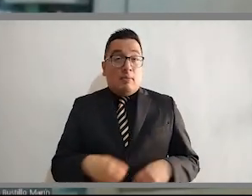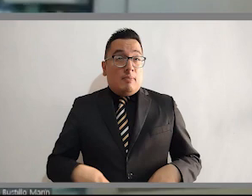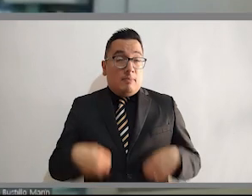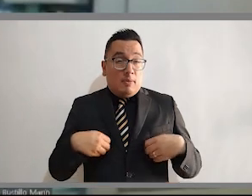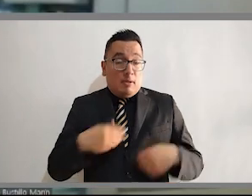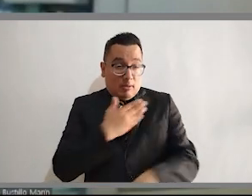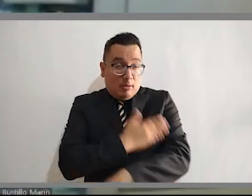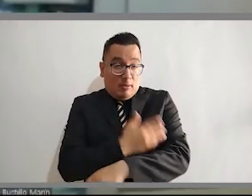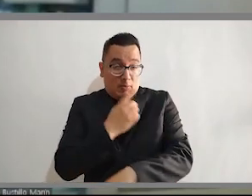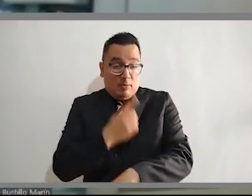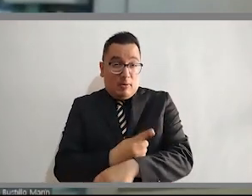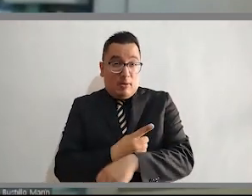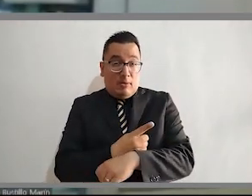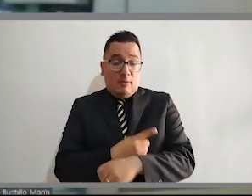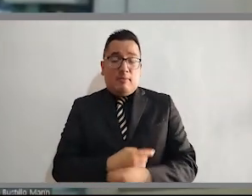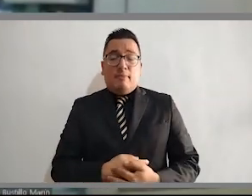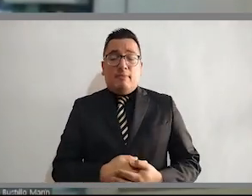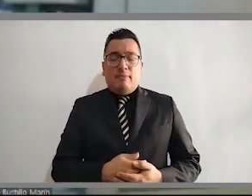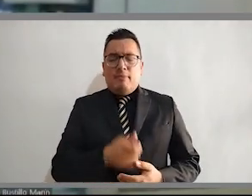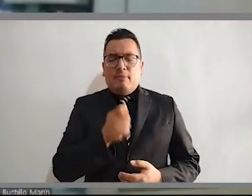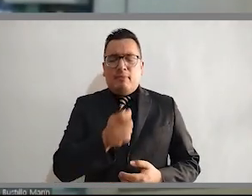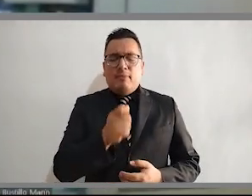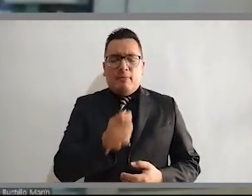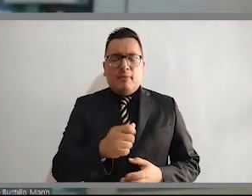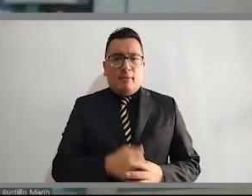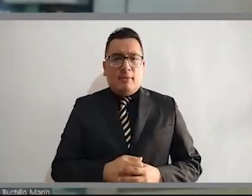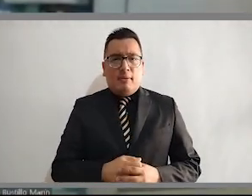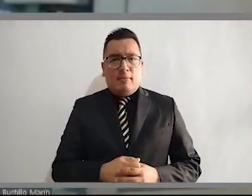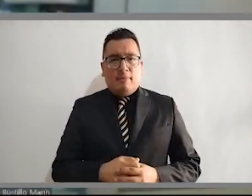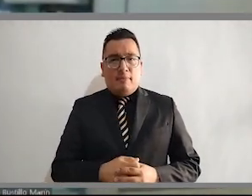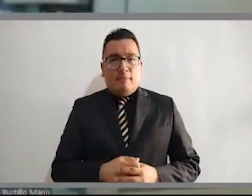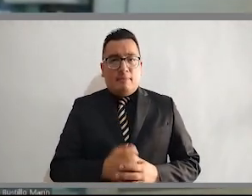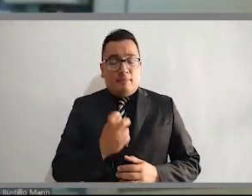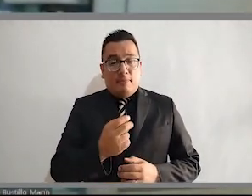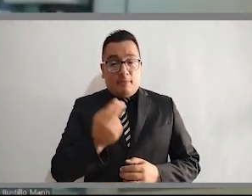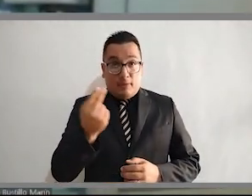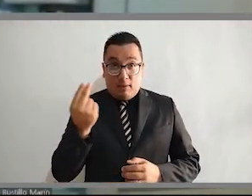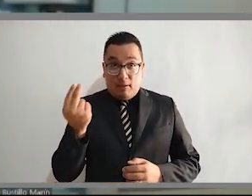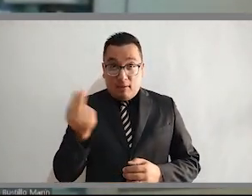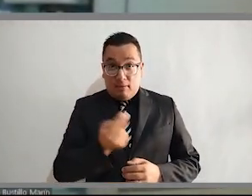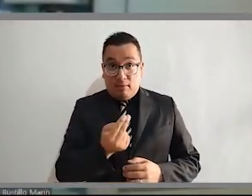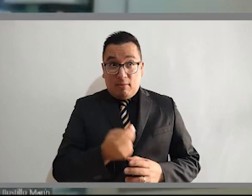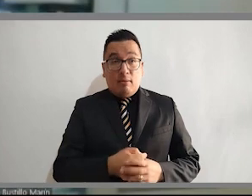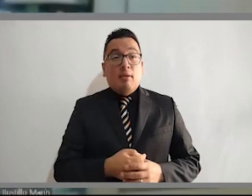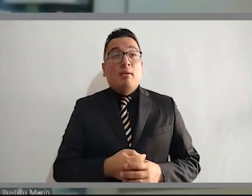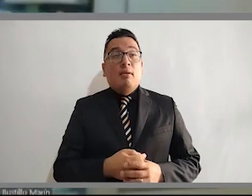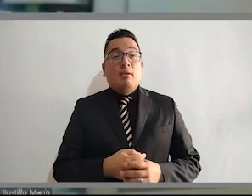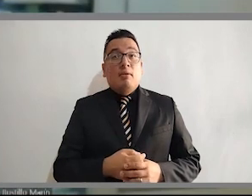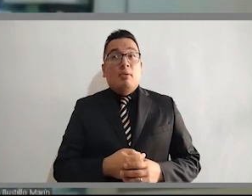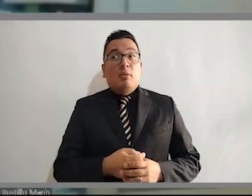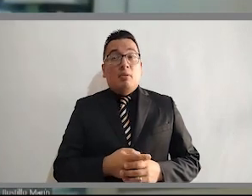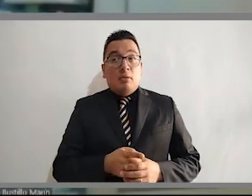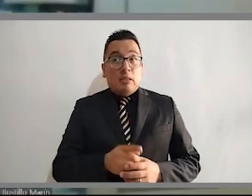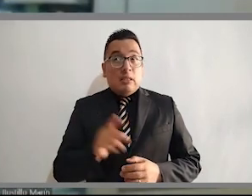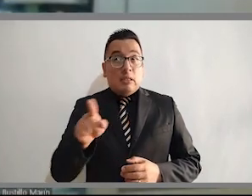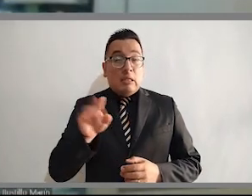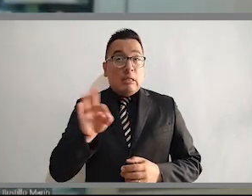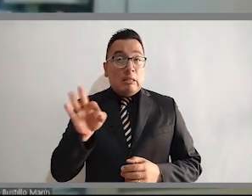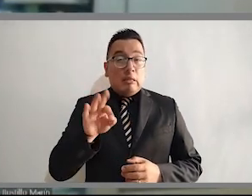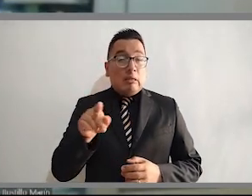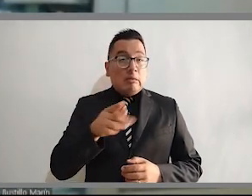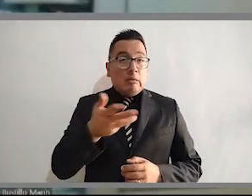el modo honesto de vivir es un requisito que lo puede